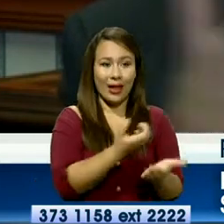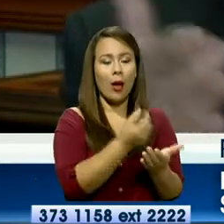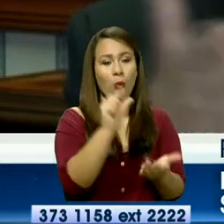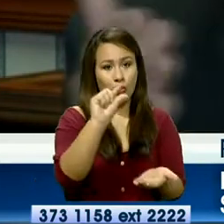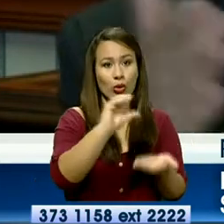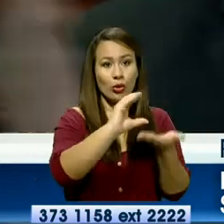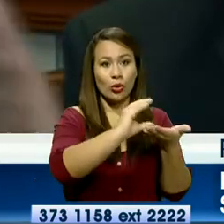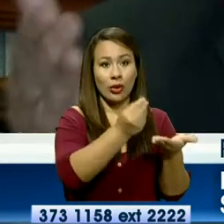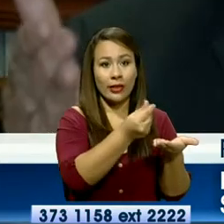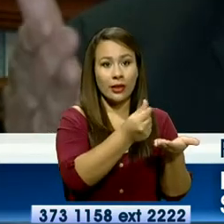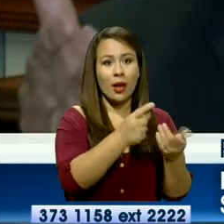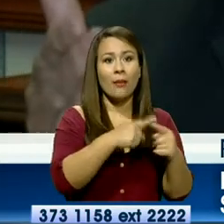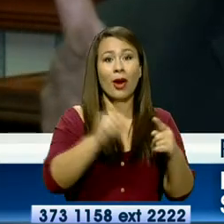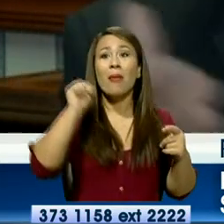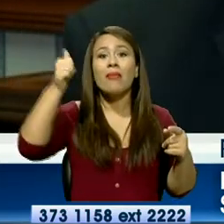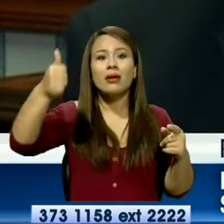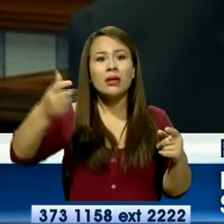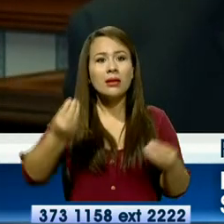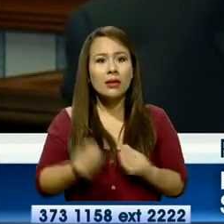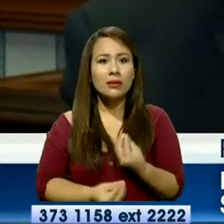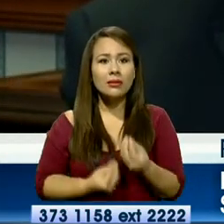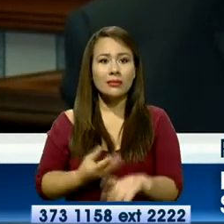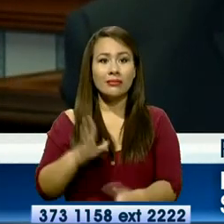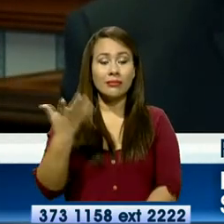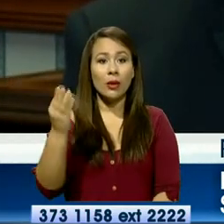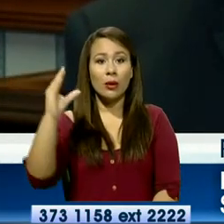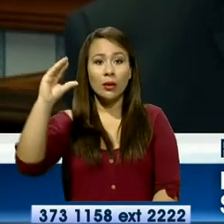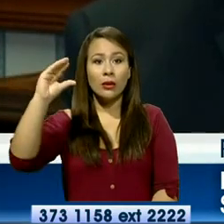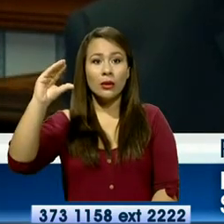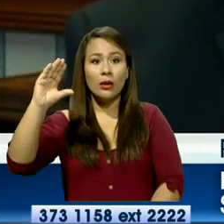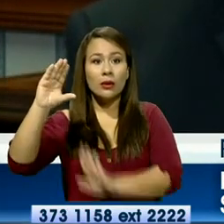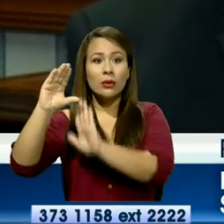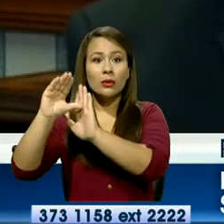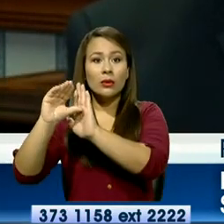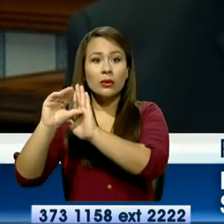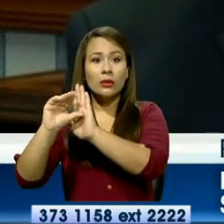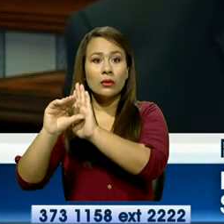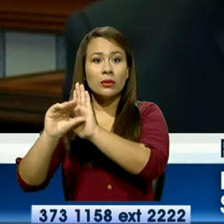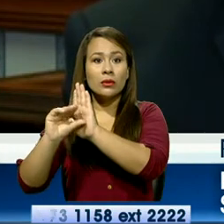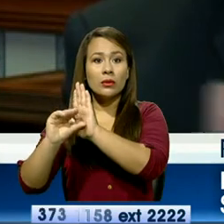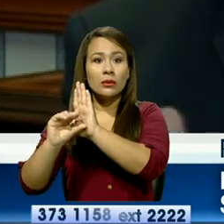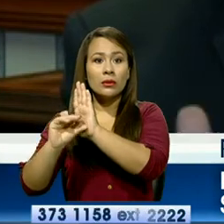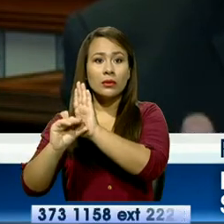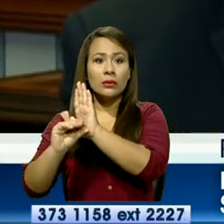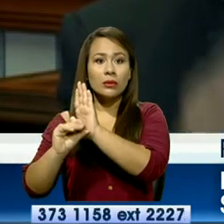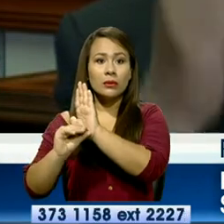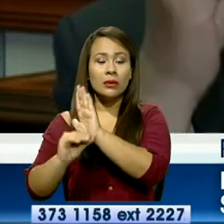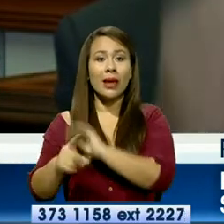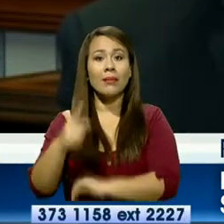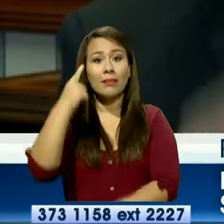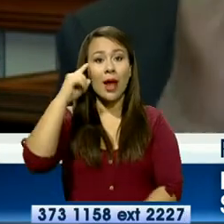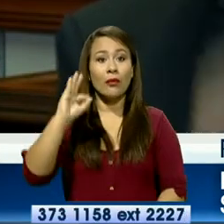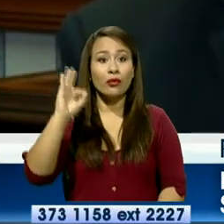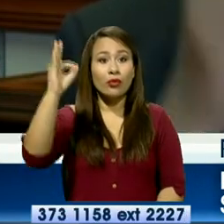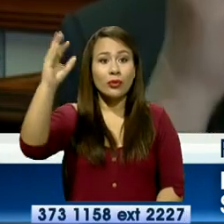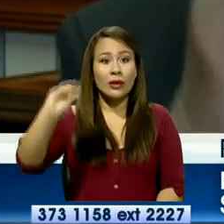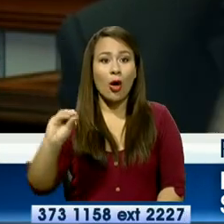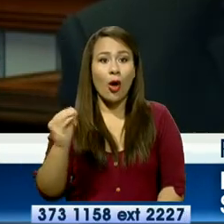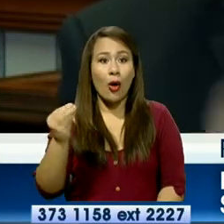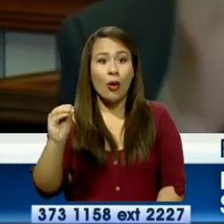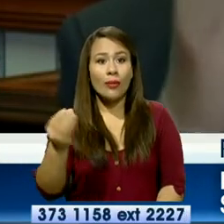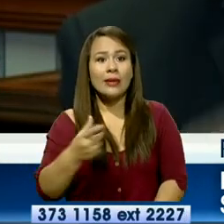es la solvencia de mañana y estando en un sistema de reparto solidario intergeneracional tiene que haber